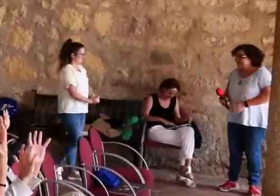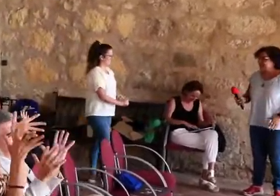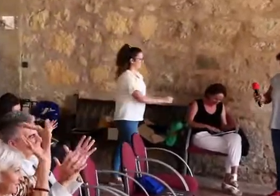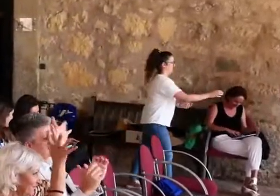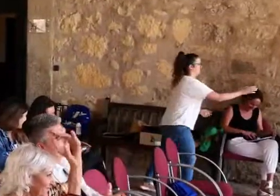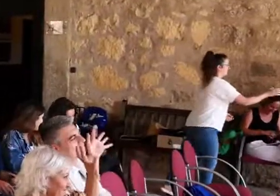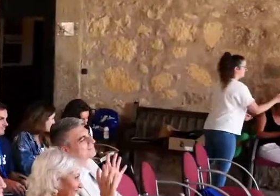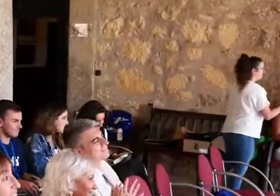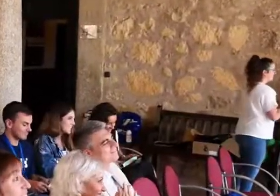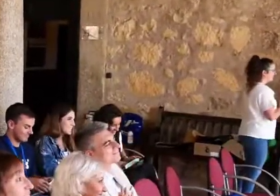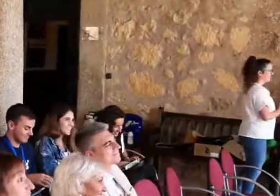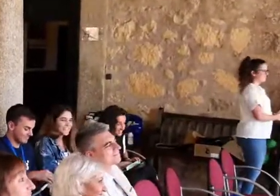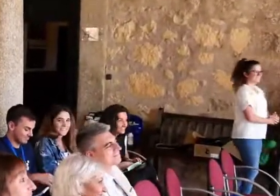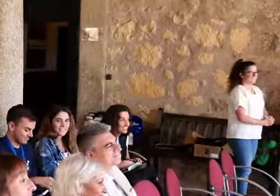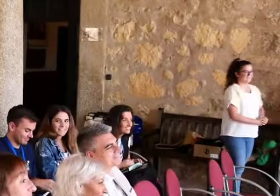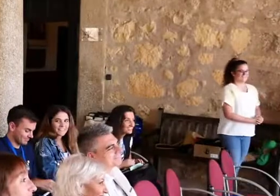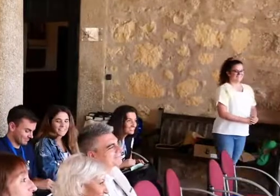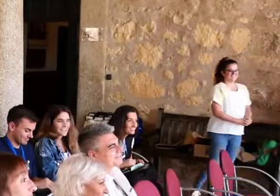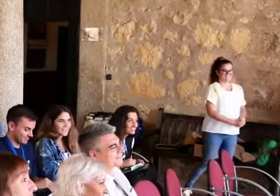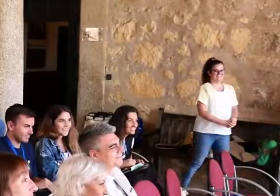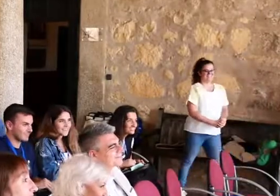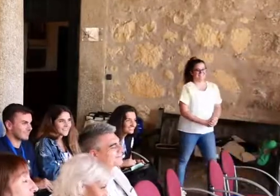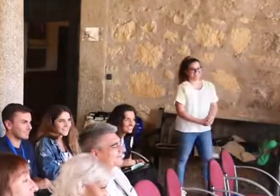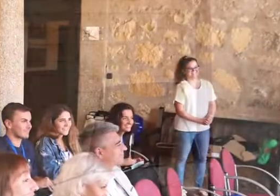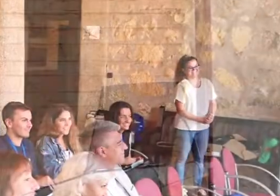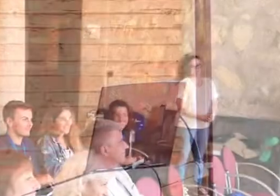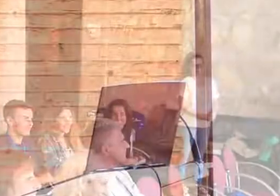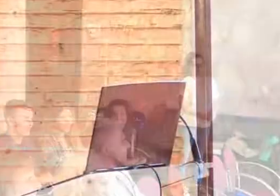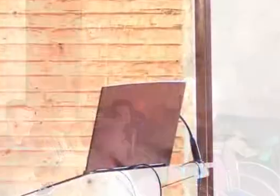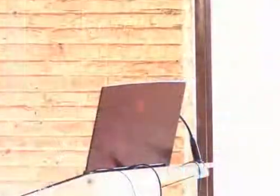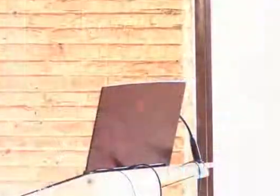siempre y siento mucho que comid